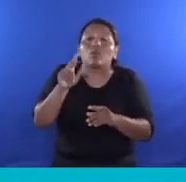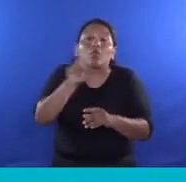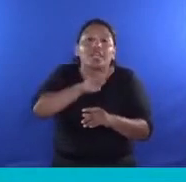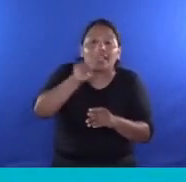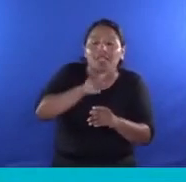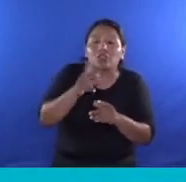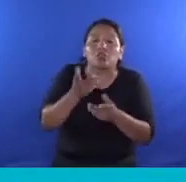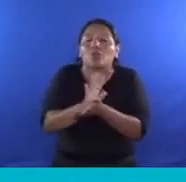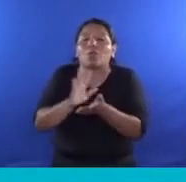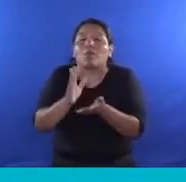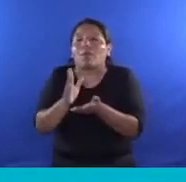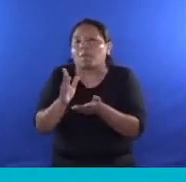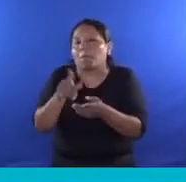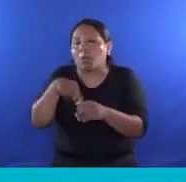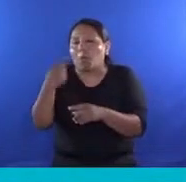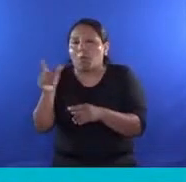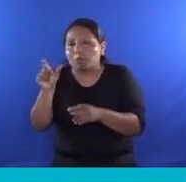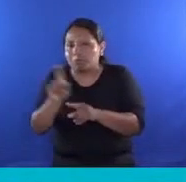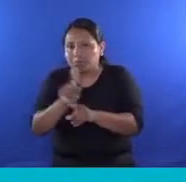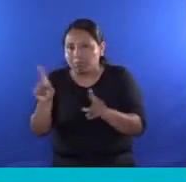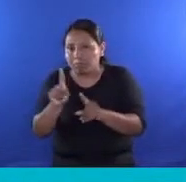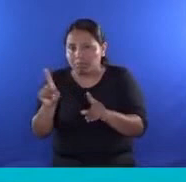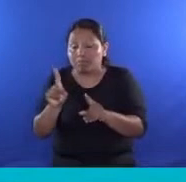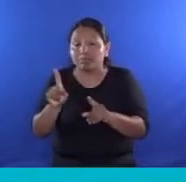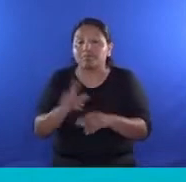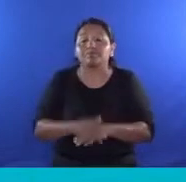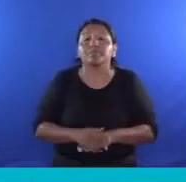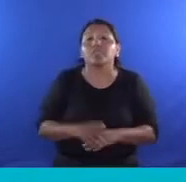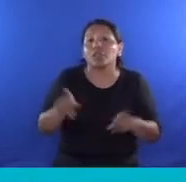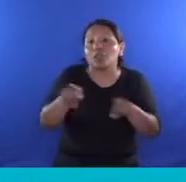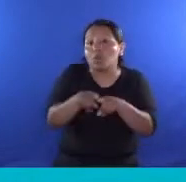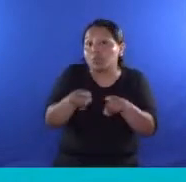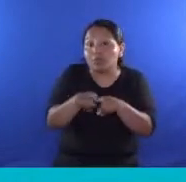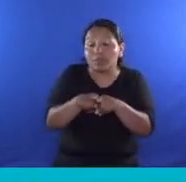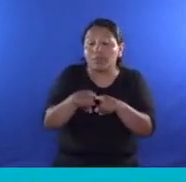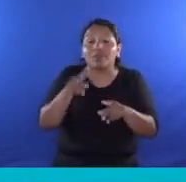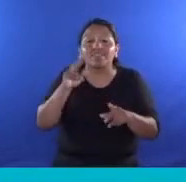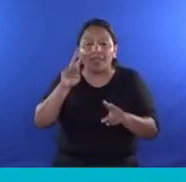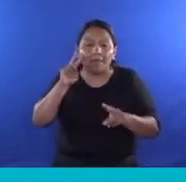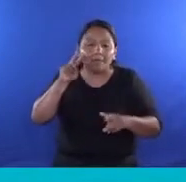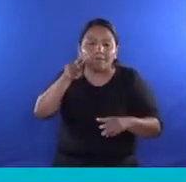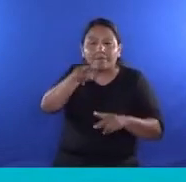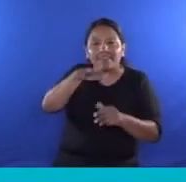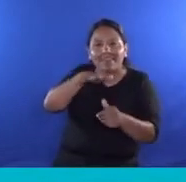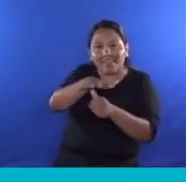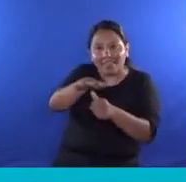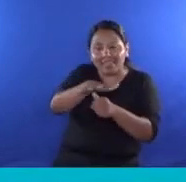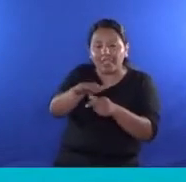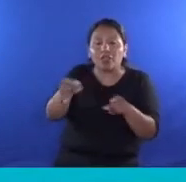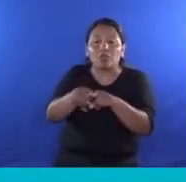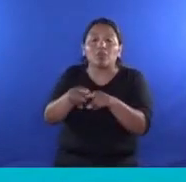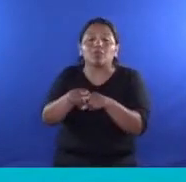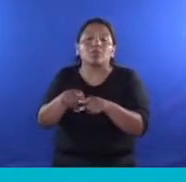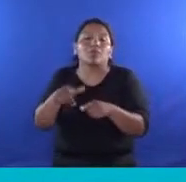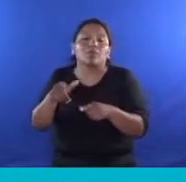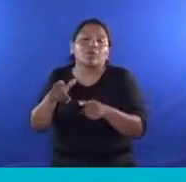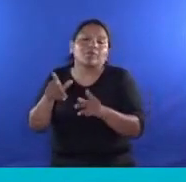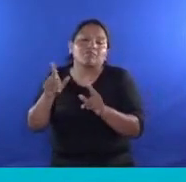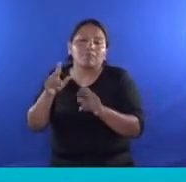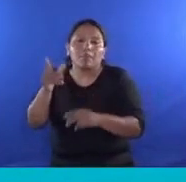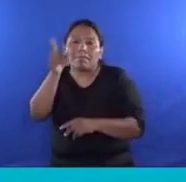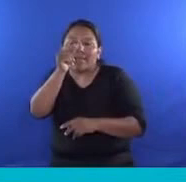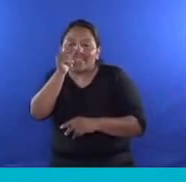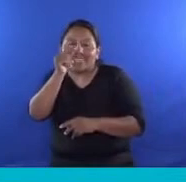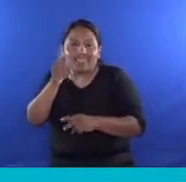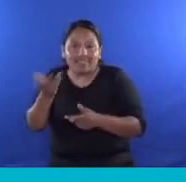por corrimiento. Y lo mismo respecto de, y esa misma perspectiva de género para el régimen de paternidad, que